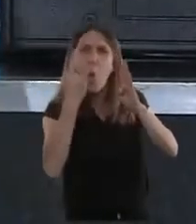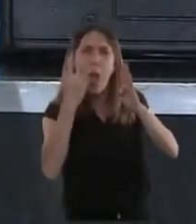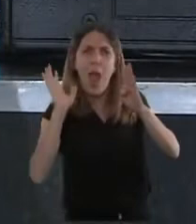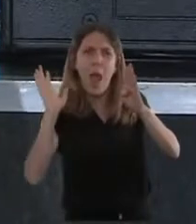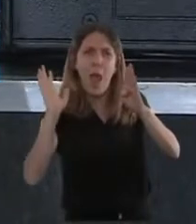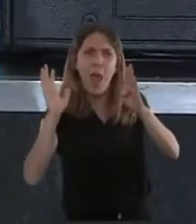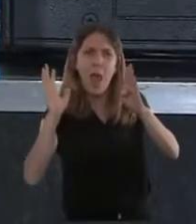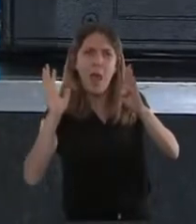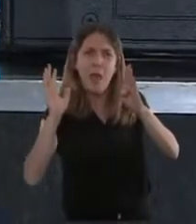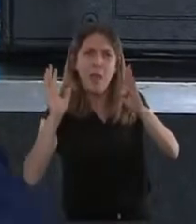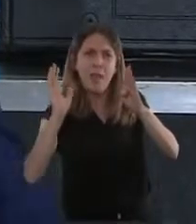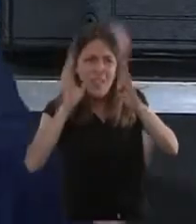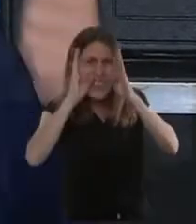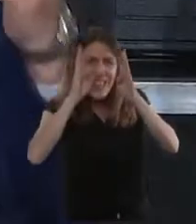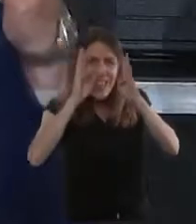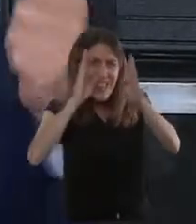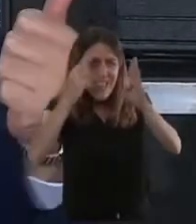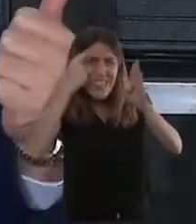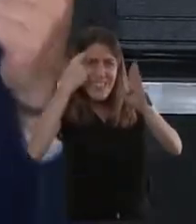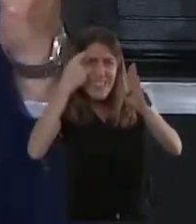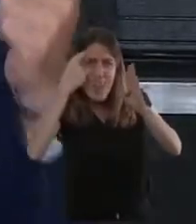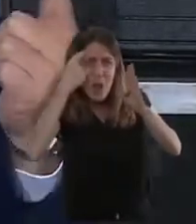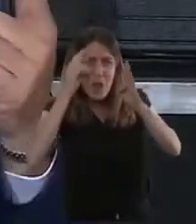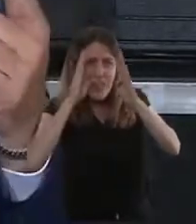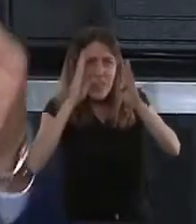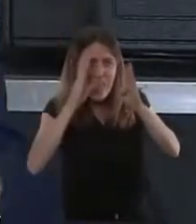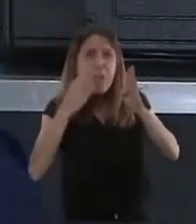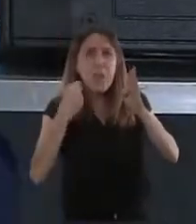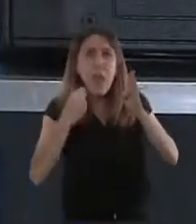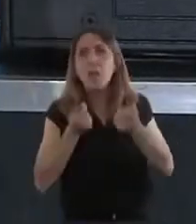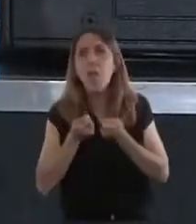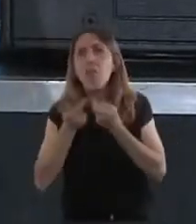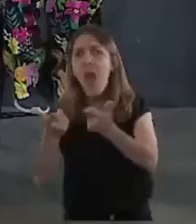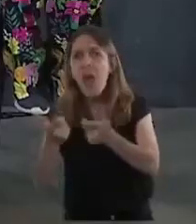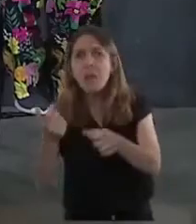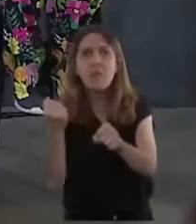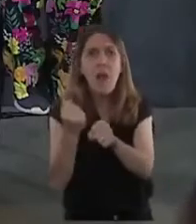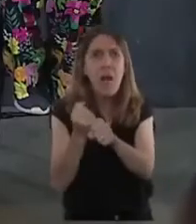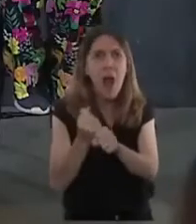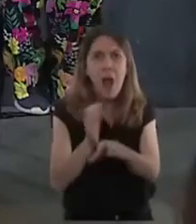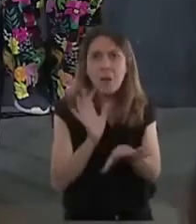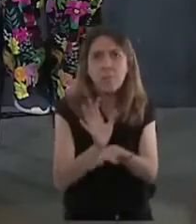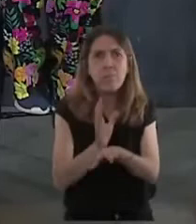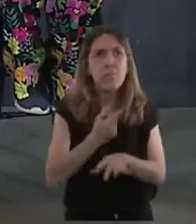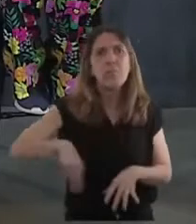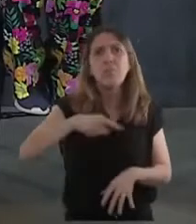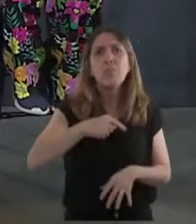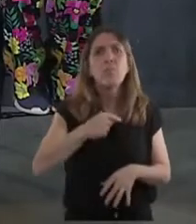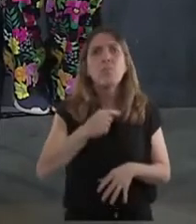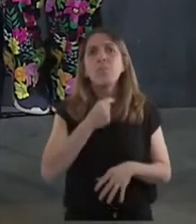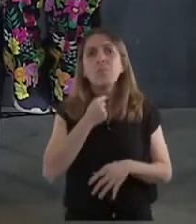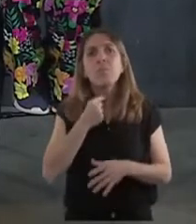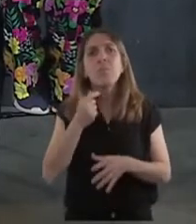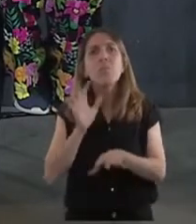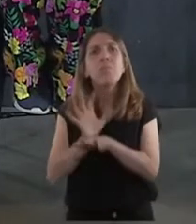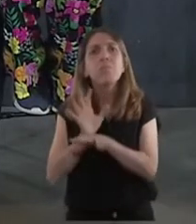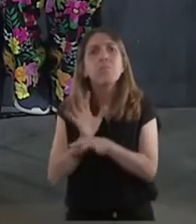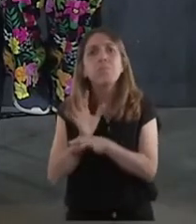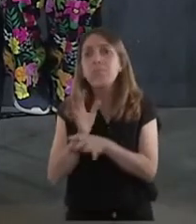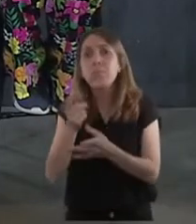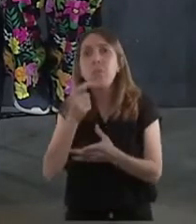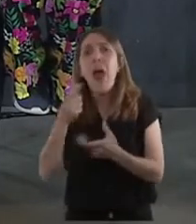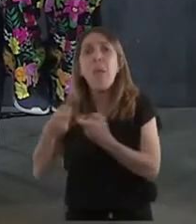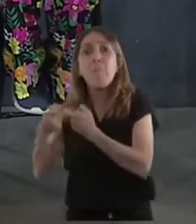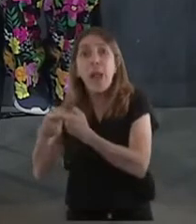Nuestra obsesión es producir y trabajar. Nosotros queremos empresarios que